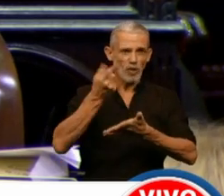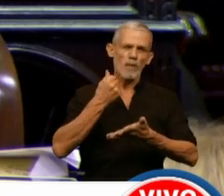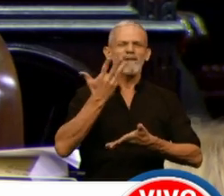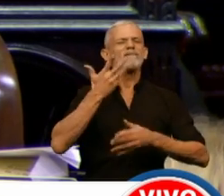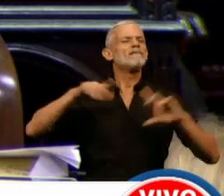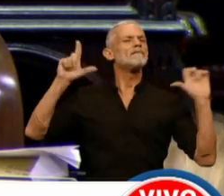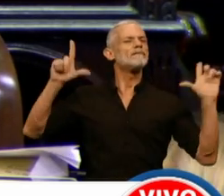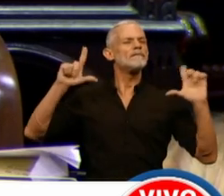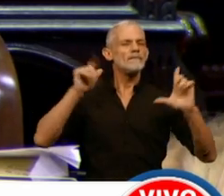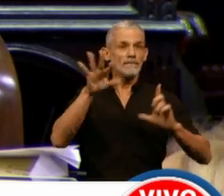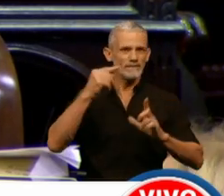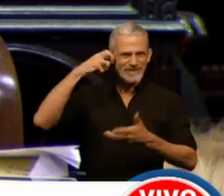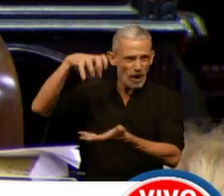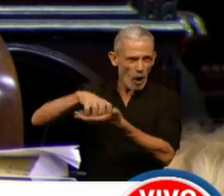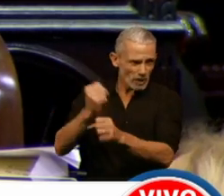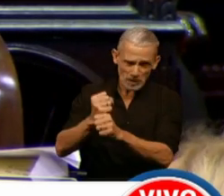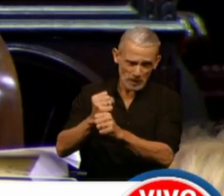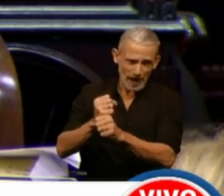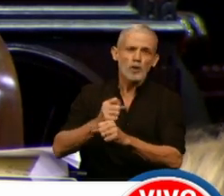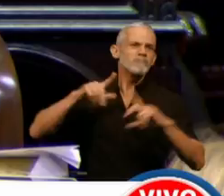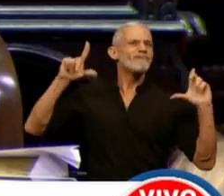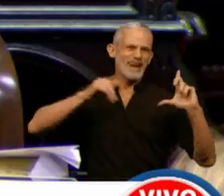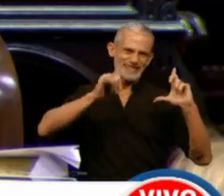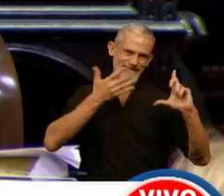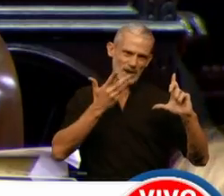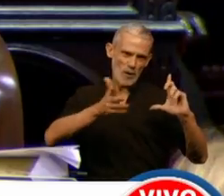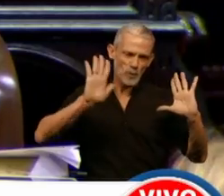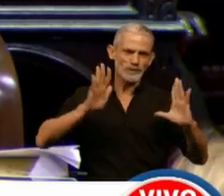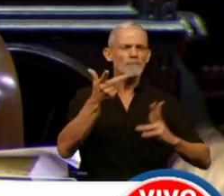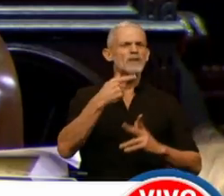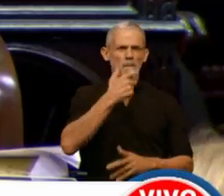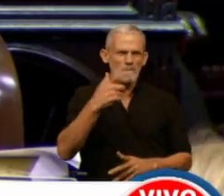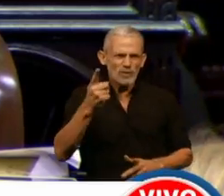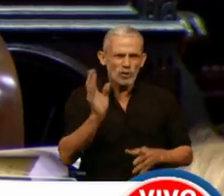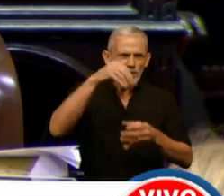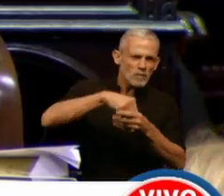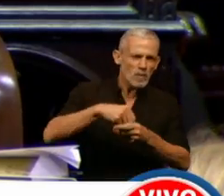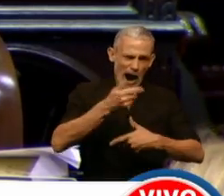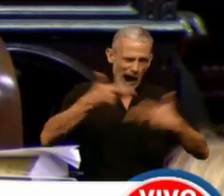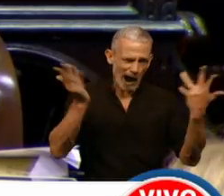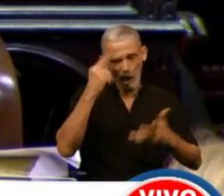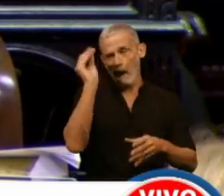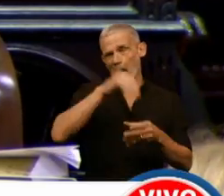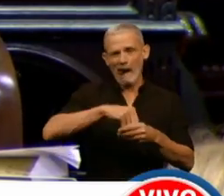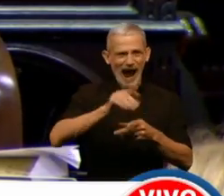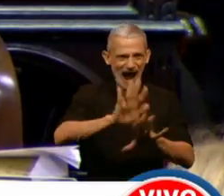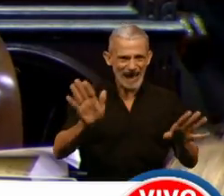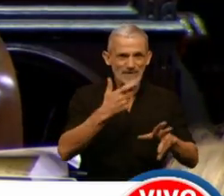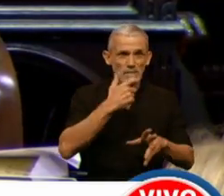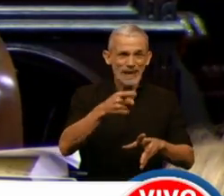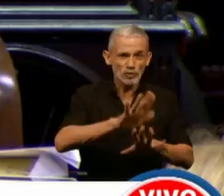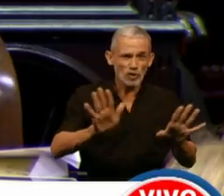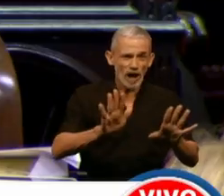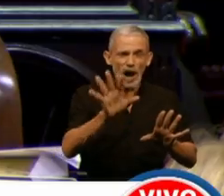le gusta mucho más la tele que el recinto la una pregunta y entonces habrá incorporado al voleo está de acuerdo con que los